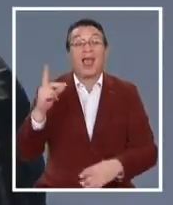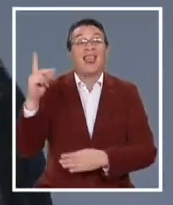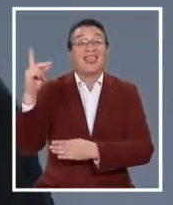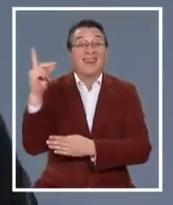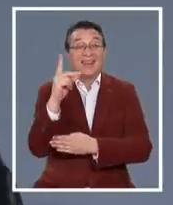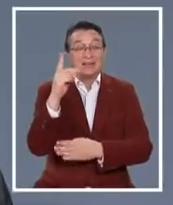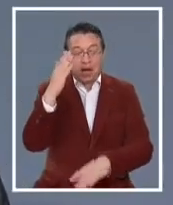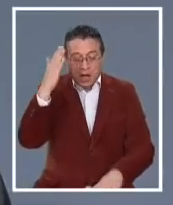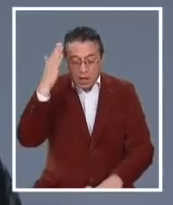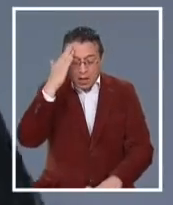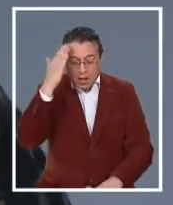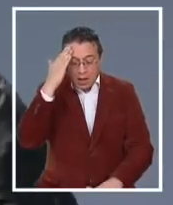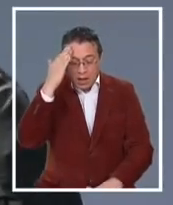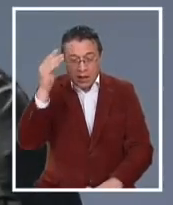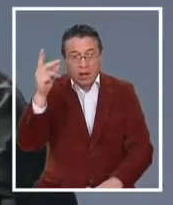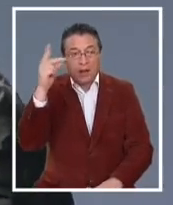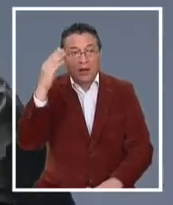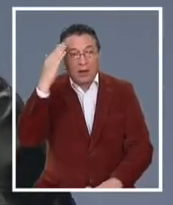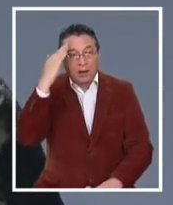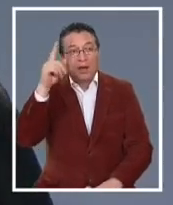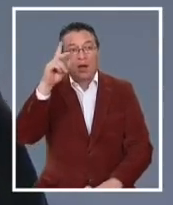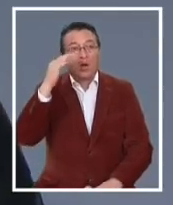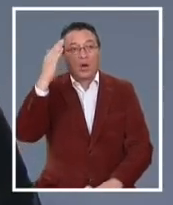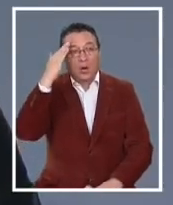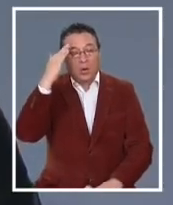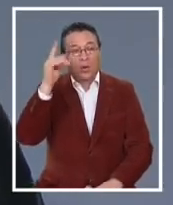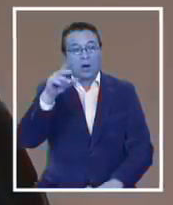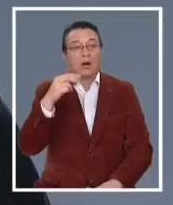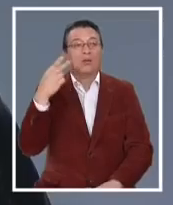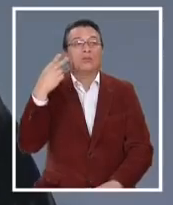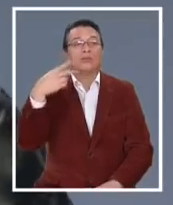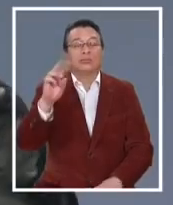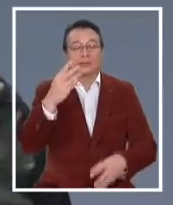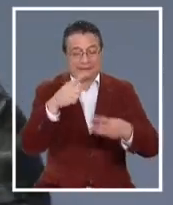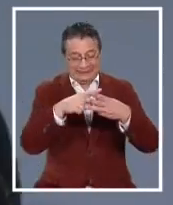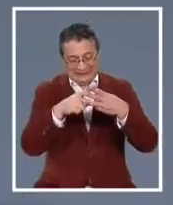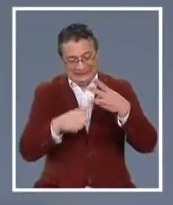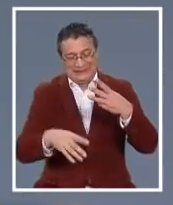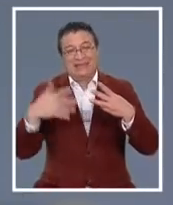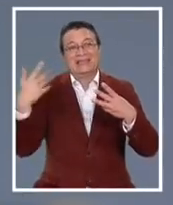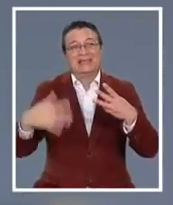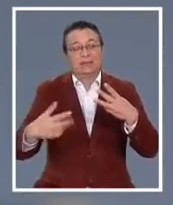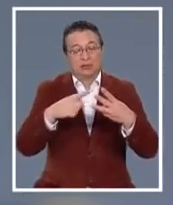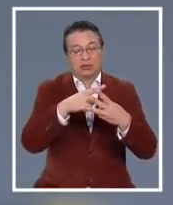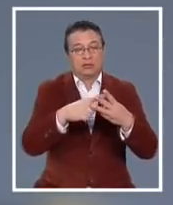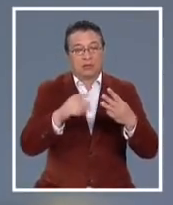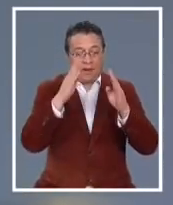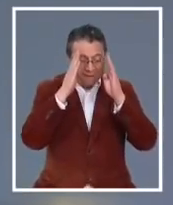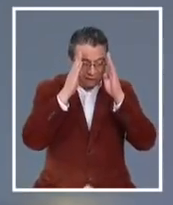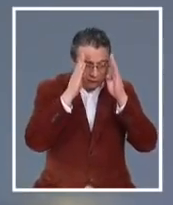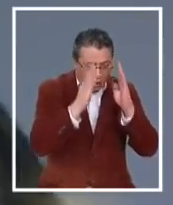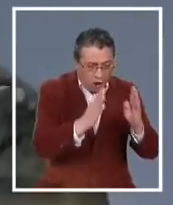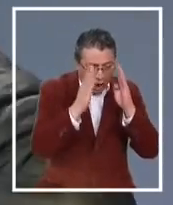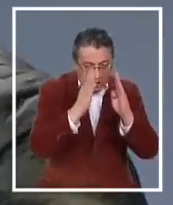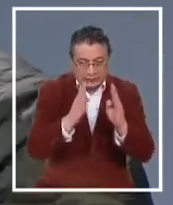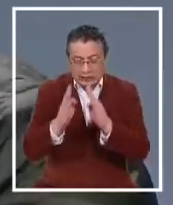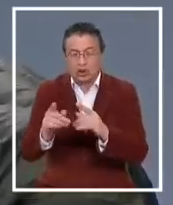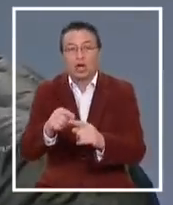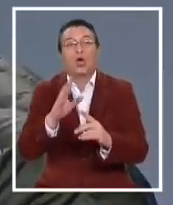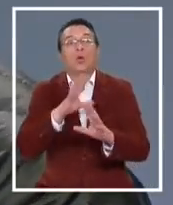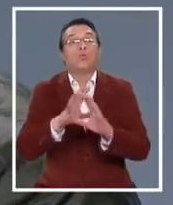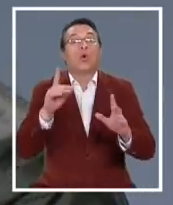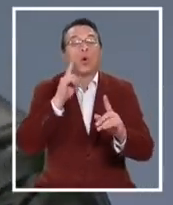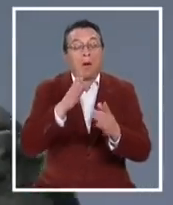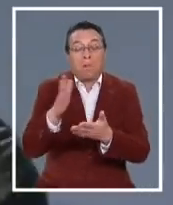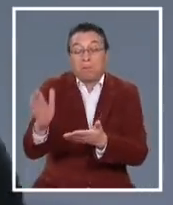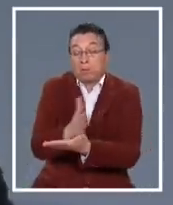tiene en la cabeza una especie de principio de la Santísima Trinidad, que es la focalización. Y